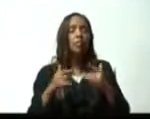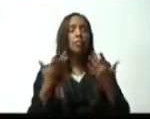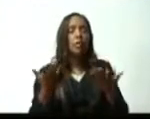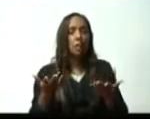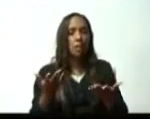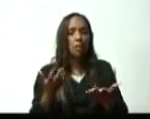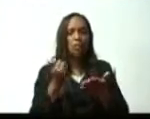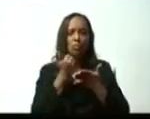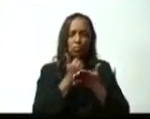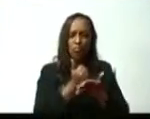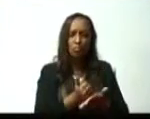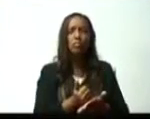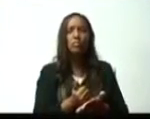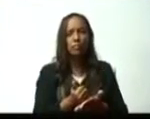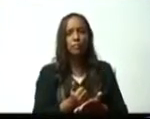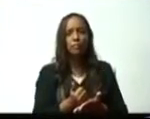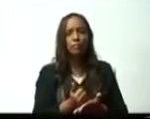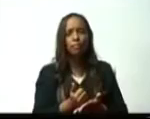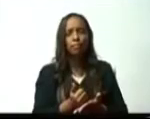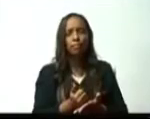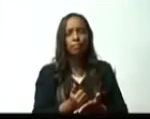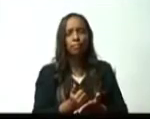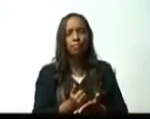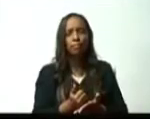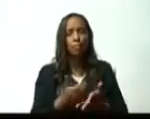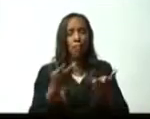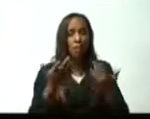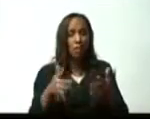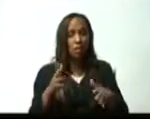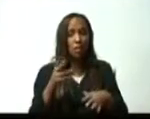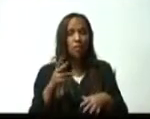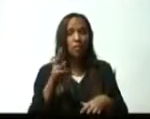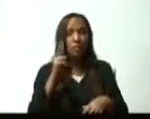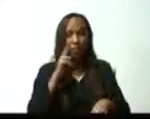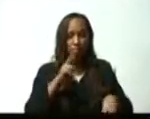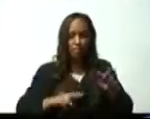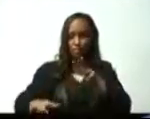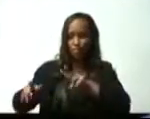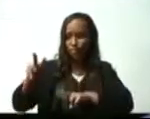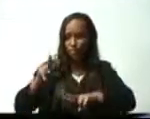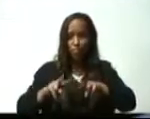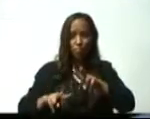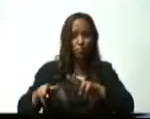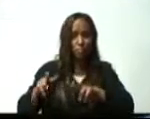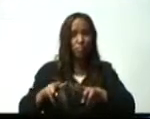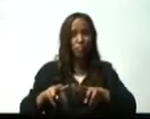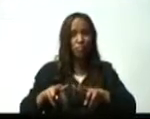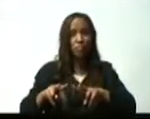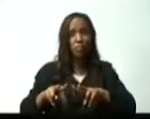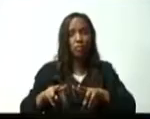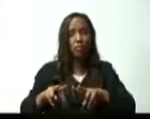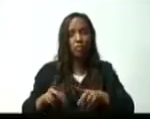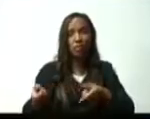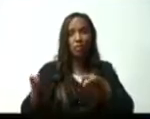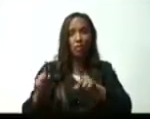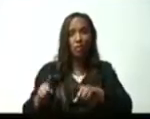hoy. Hemos visto como la provincia de Altagracia está bajo escombro. La provincia de La